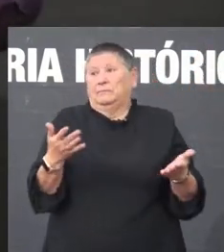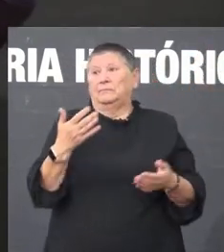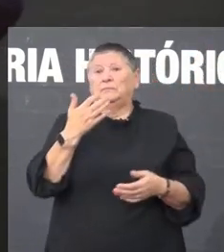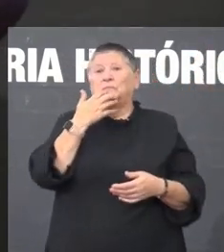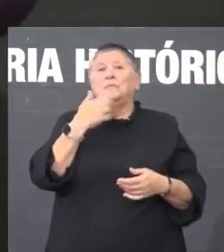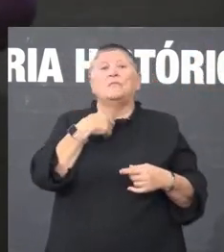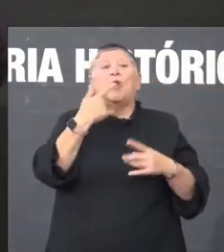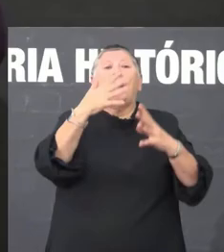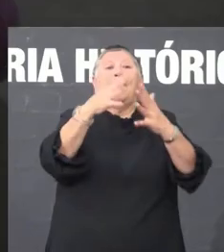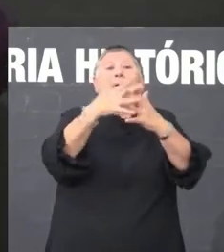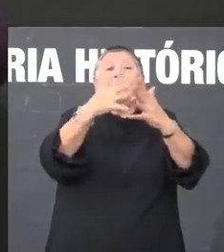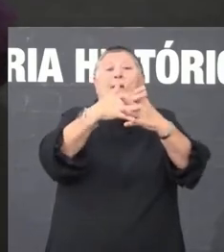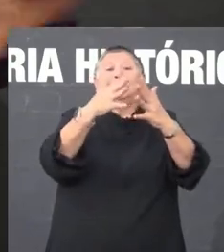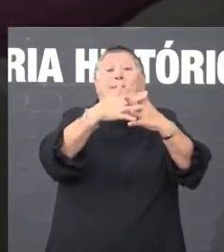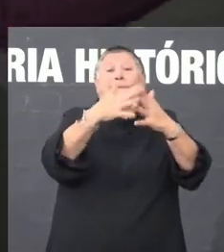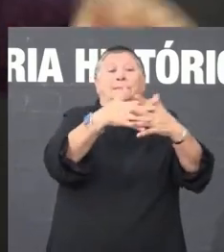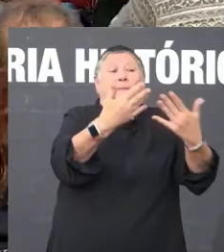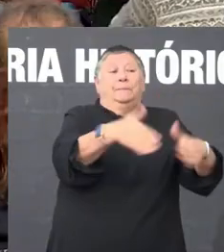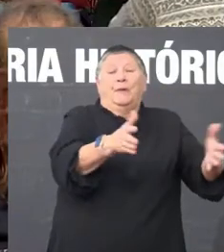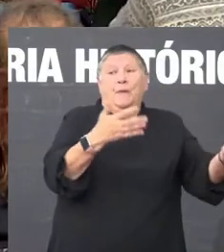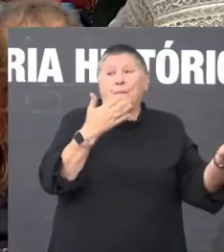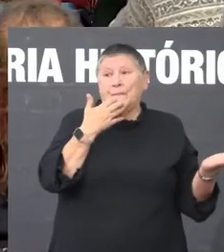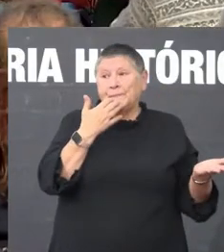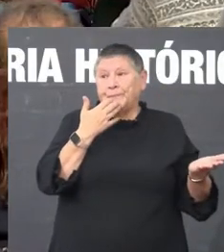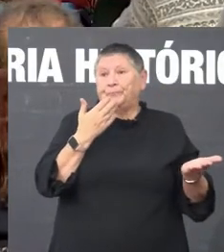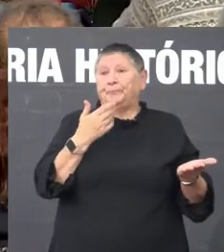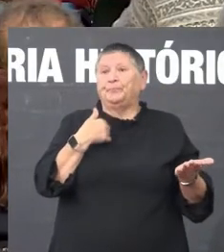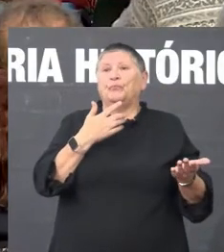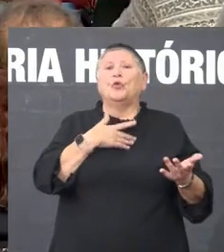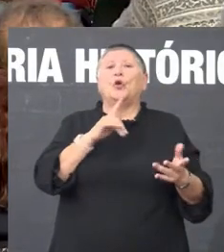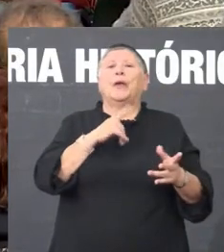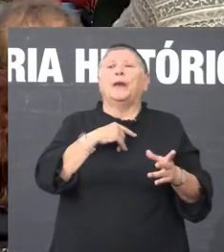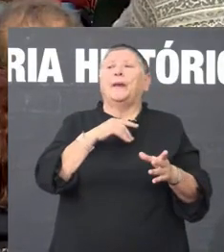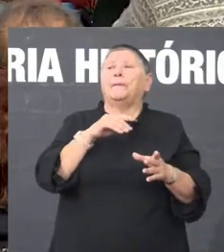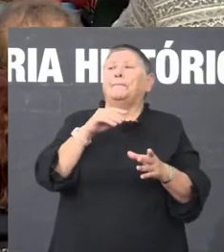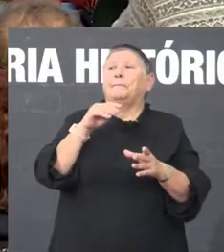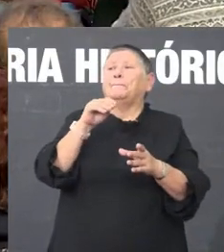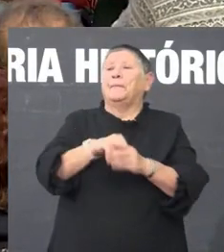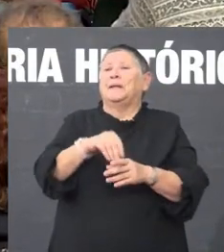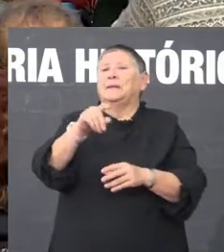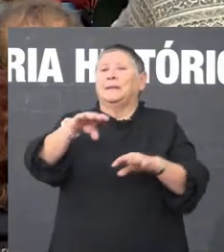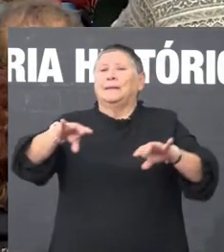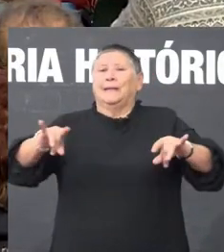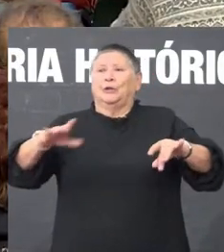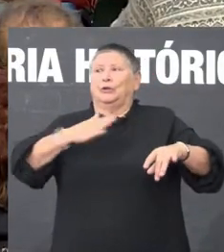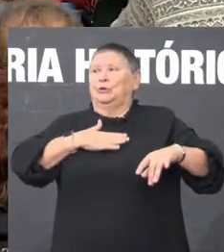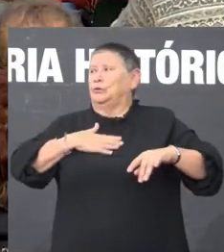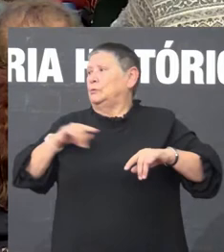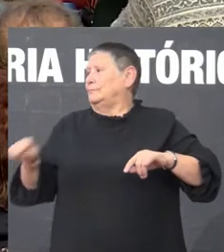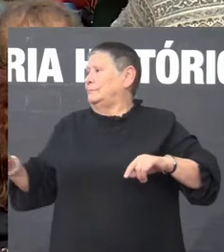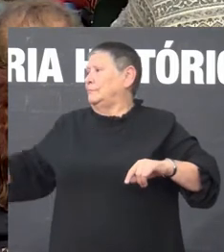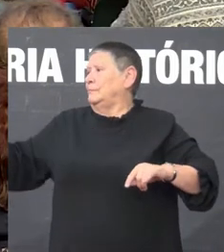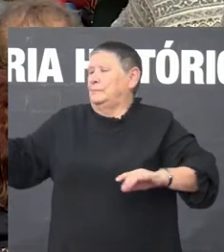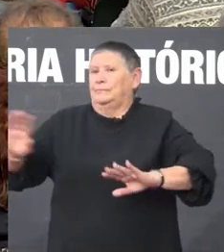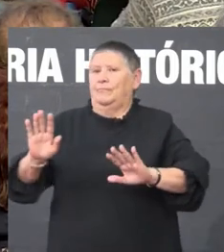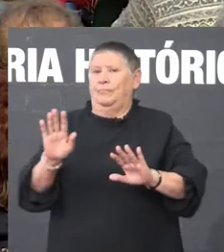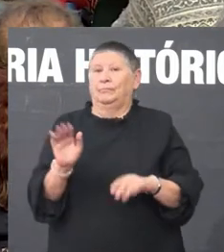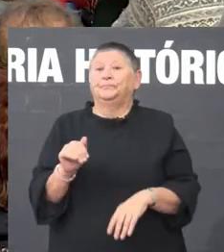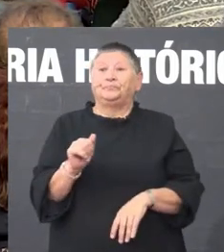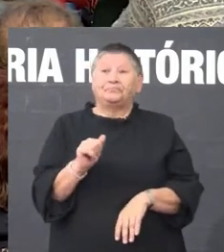no claro, me da igual, pero por no meter, digamos, a nuestros territorios. Claro,